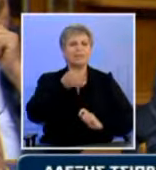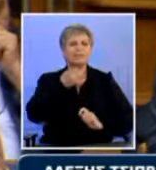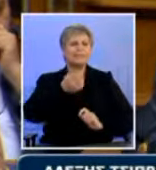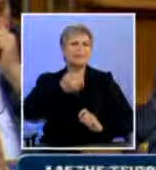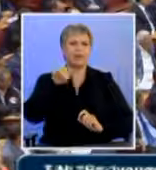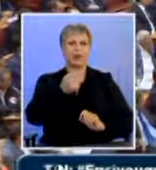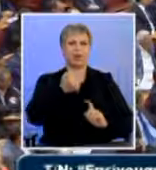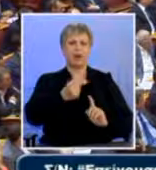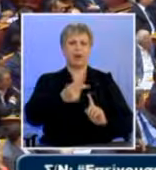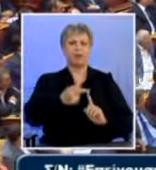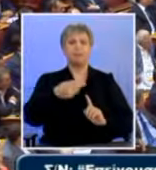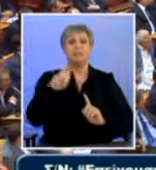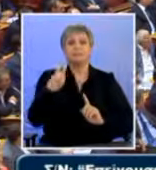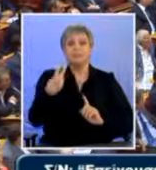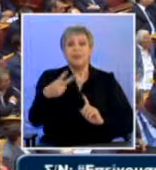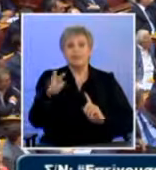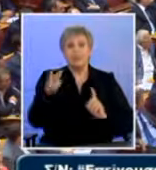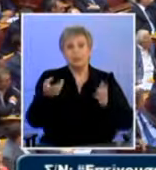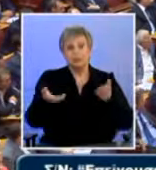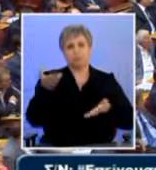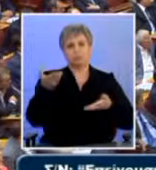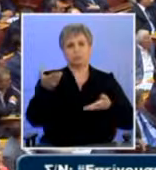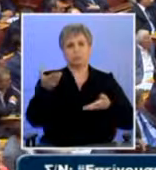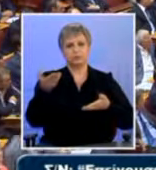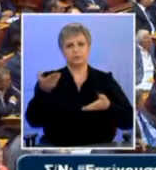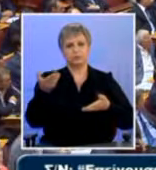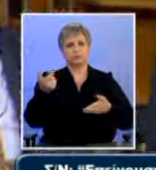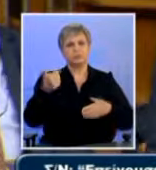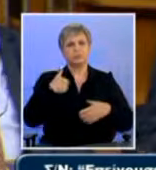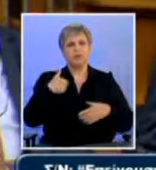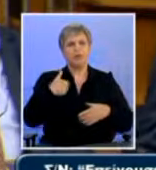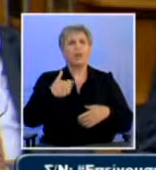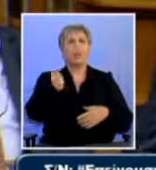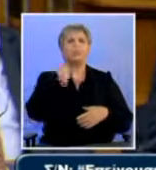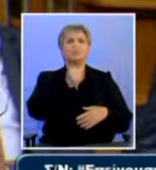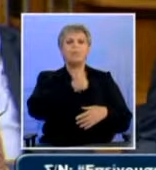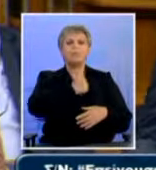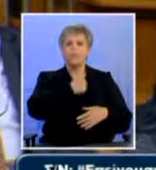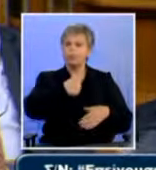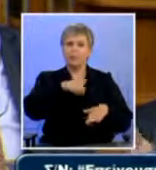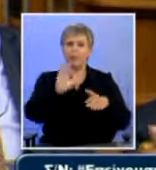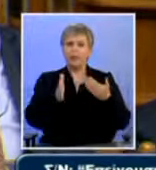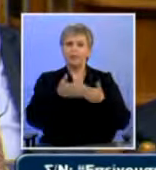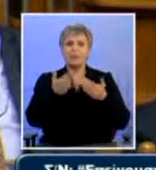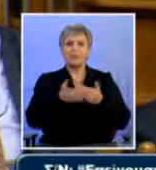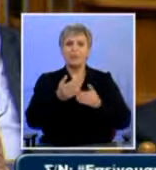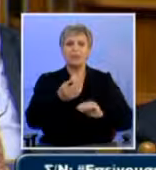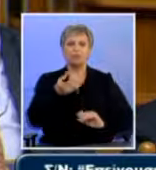que se ve obligado a aplicar una quiebra desordenada del país o su salida consensuada de la eurozona